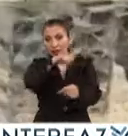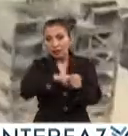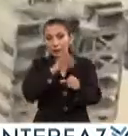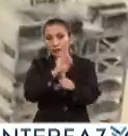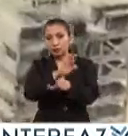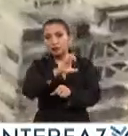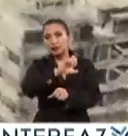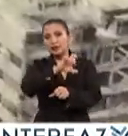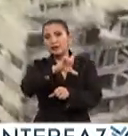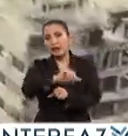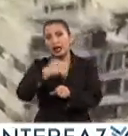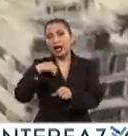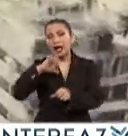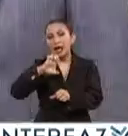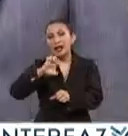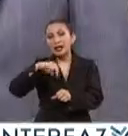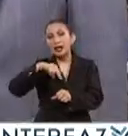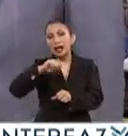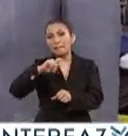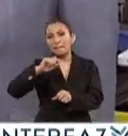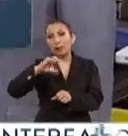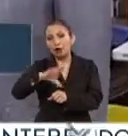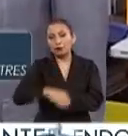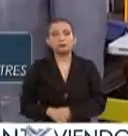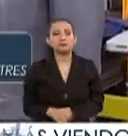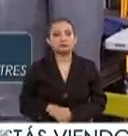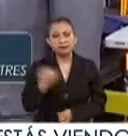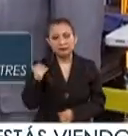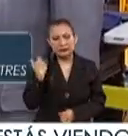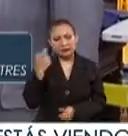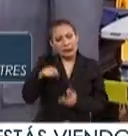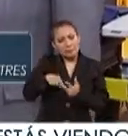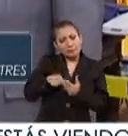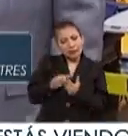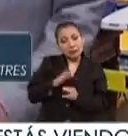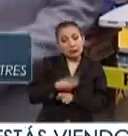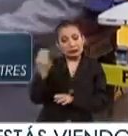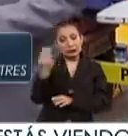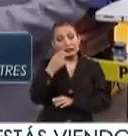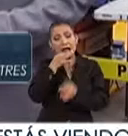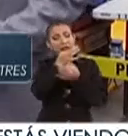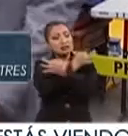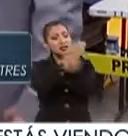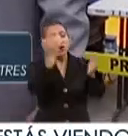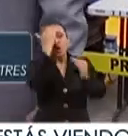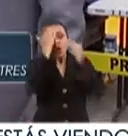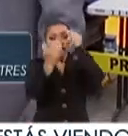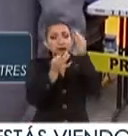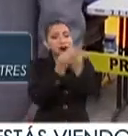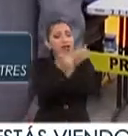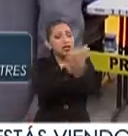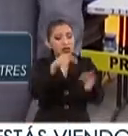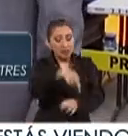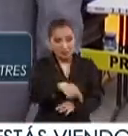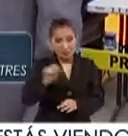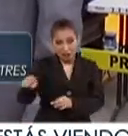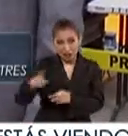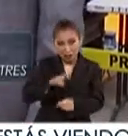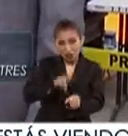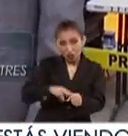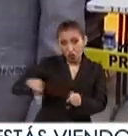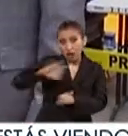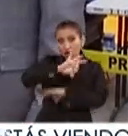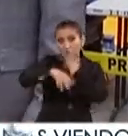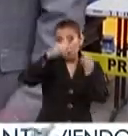de Protección Civil en APROC. Surge porque hay la necesidad de difundir el conocimiento de estos fenómenos en